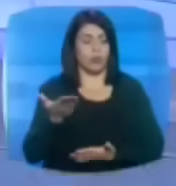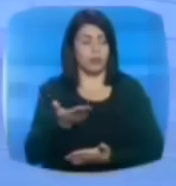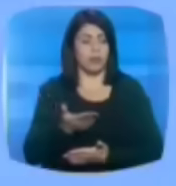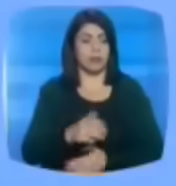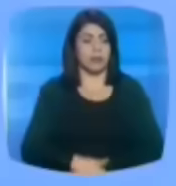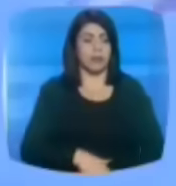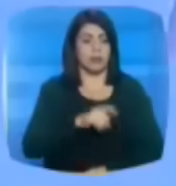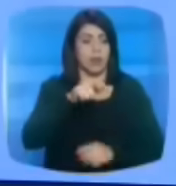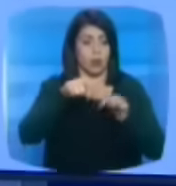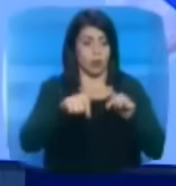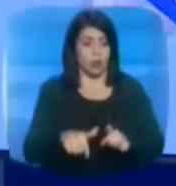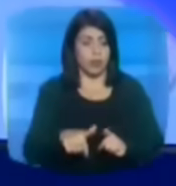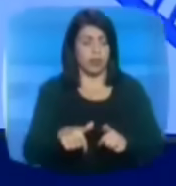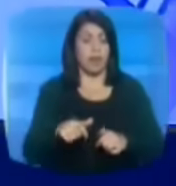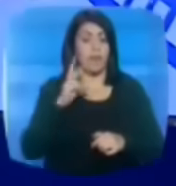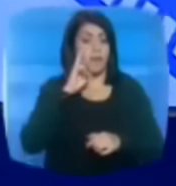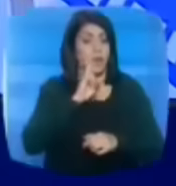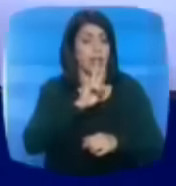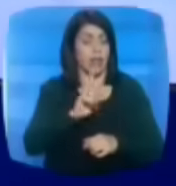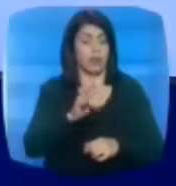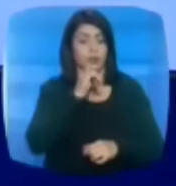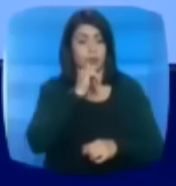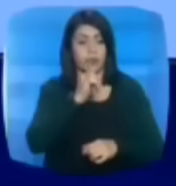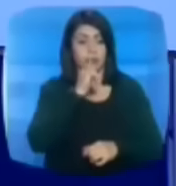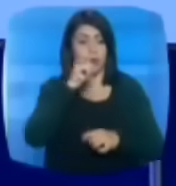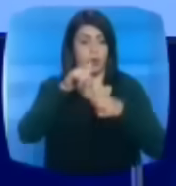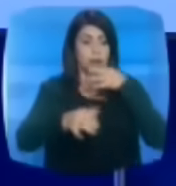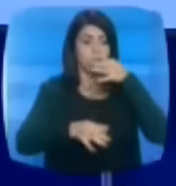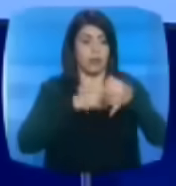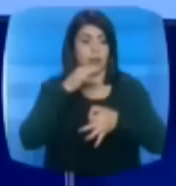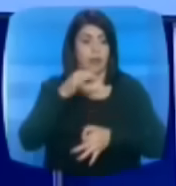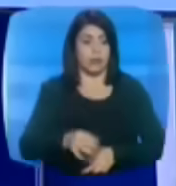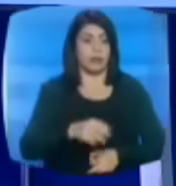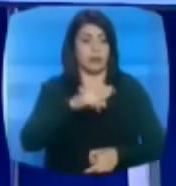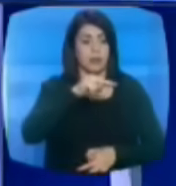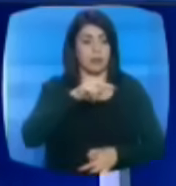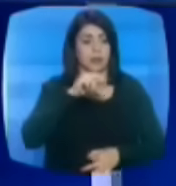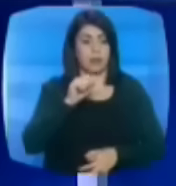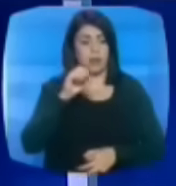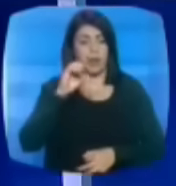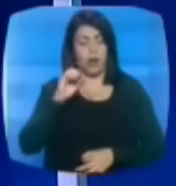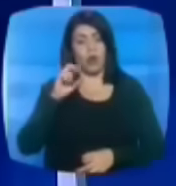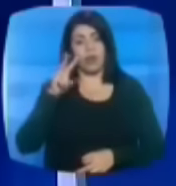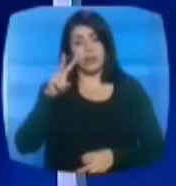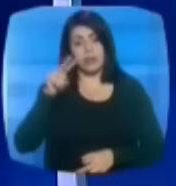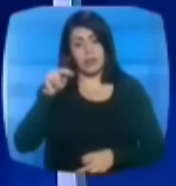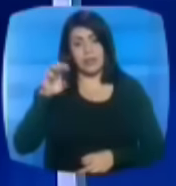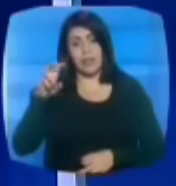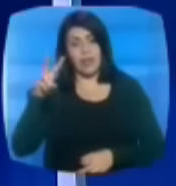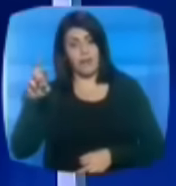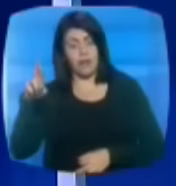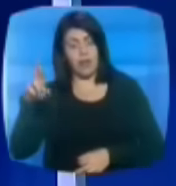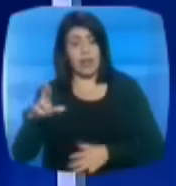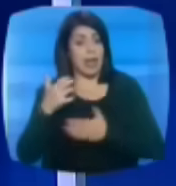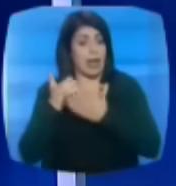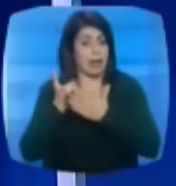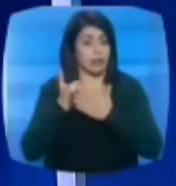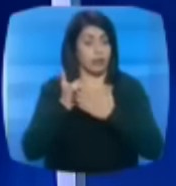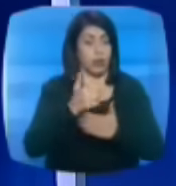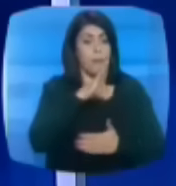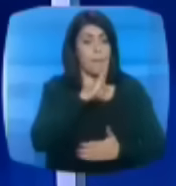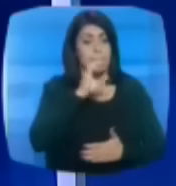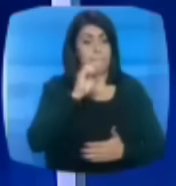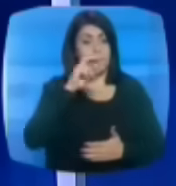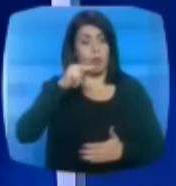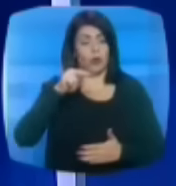a todos los que en este momento se encuentran en sintonía. Hoy les contamos sobre Now or Never, que será el nuevo lanzamiento de colaboración de Bon